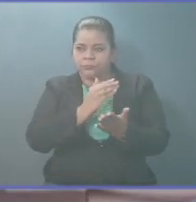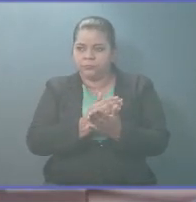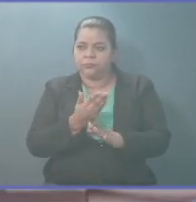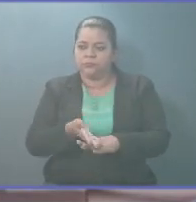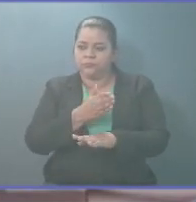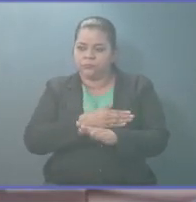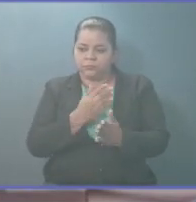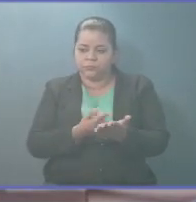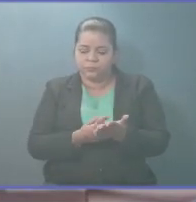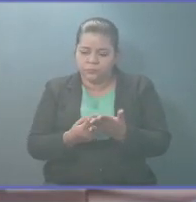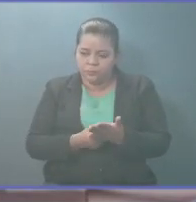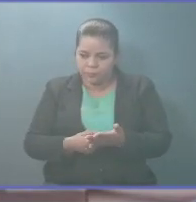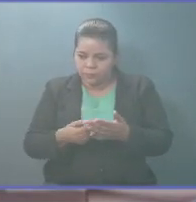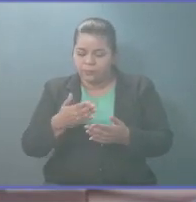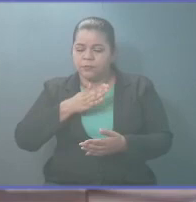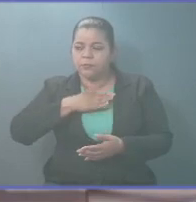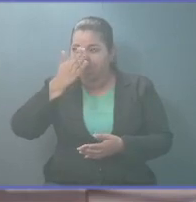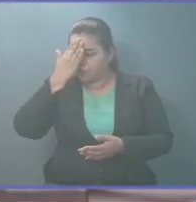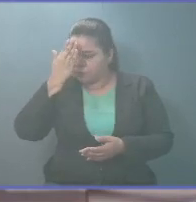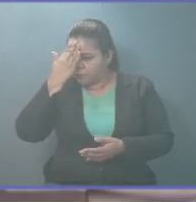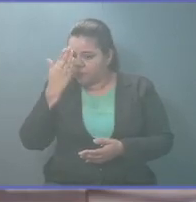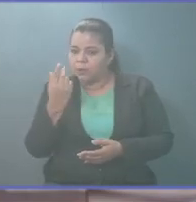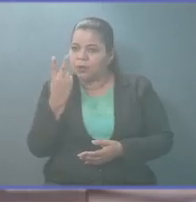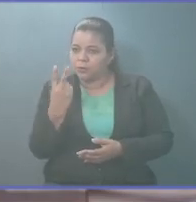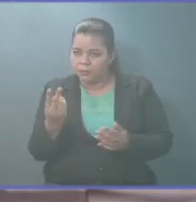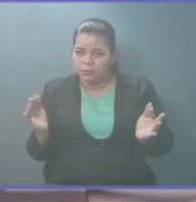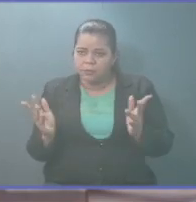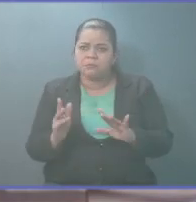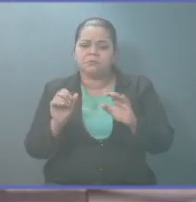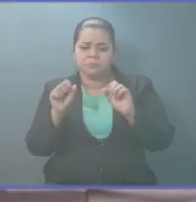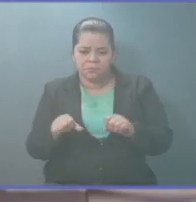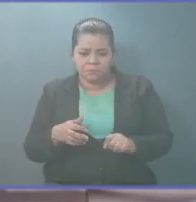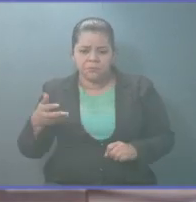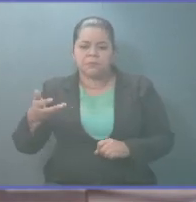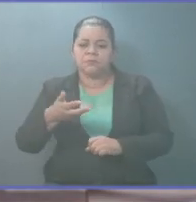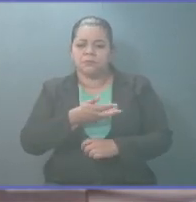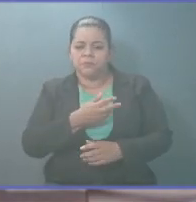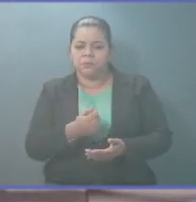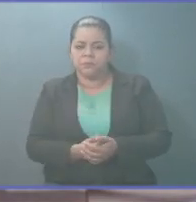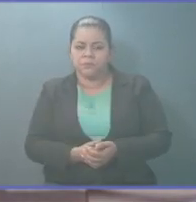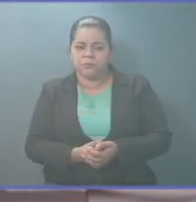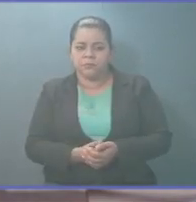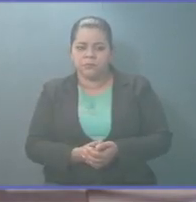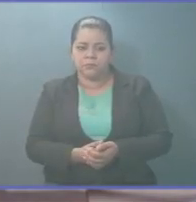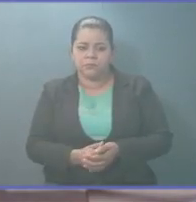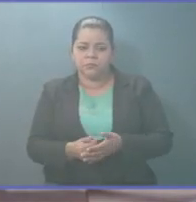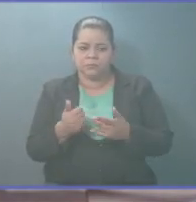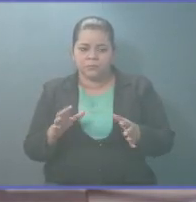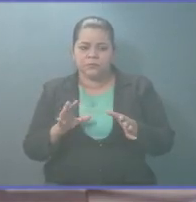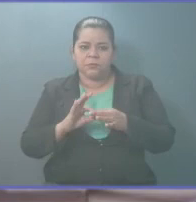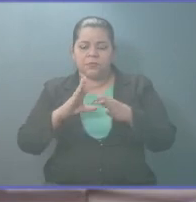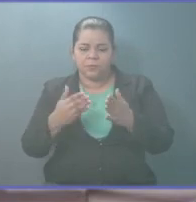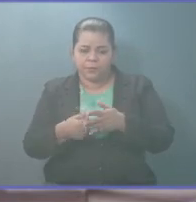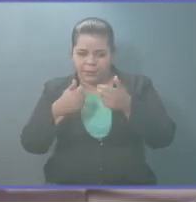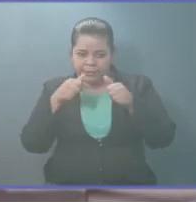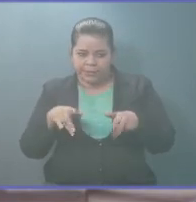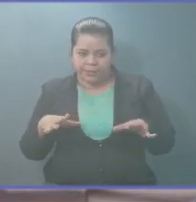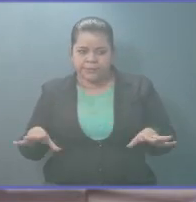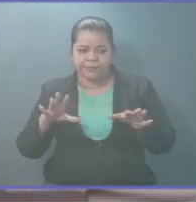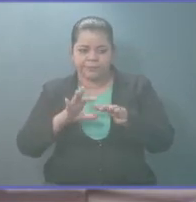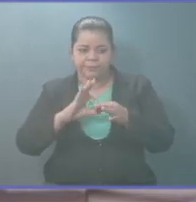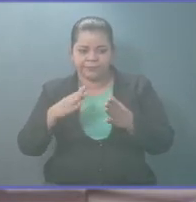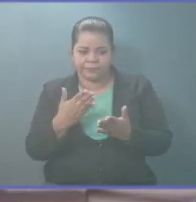en eficacias, esas pretensiones de la gente que nosotros representamos. Con esto voy cerrando, diputados, para decirle